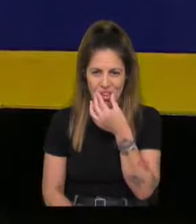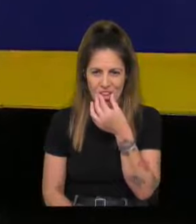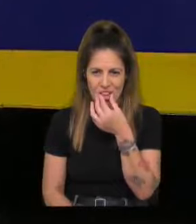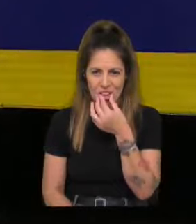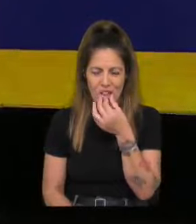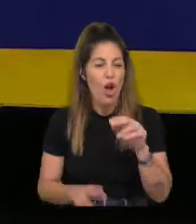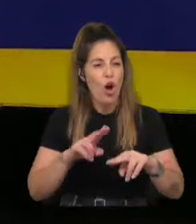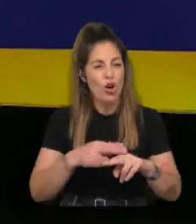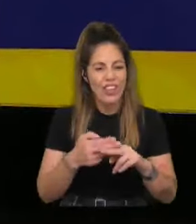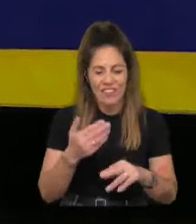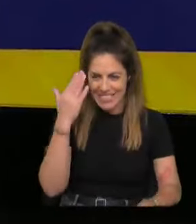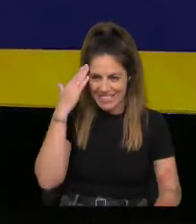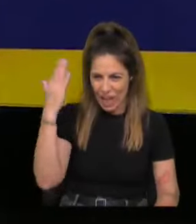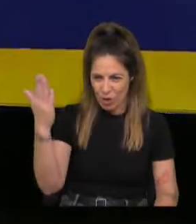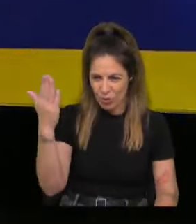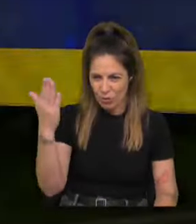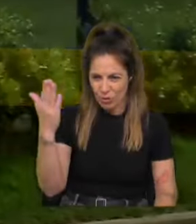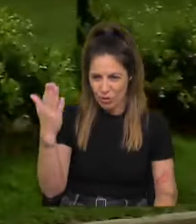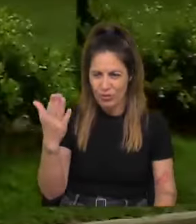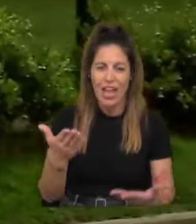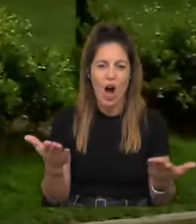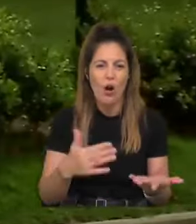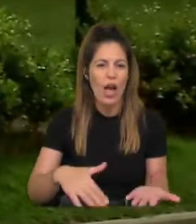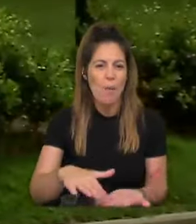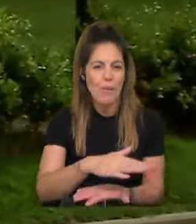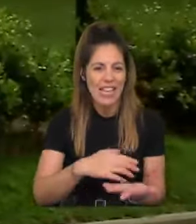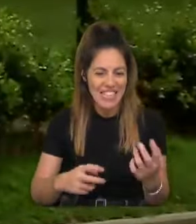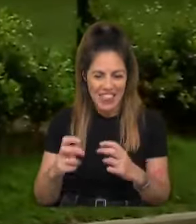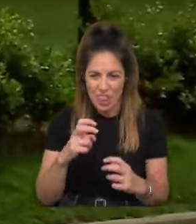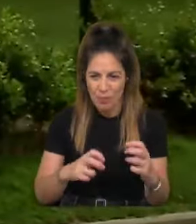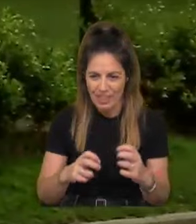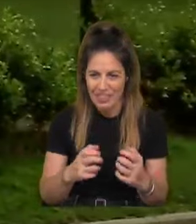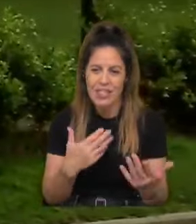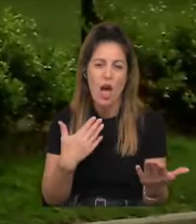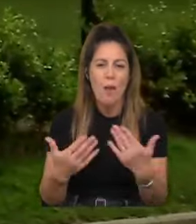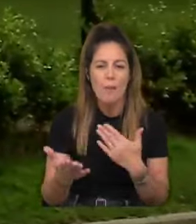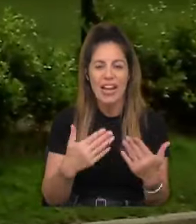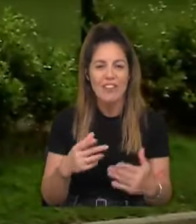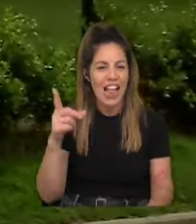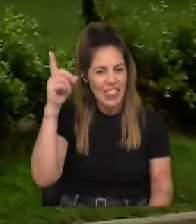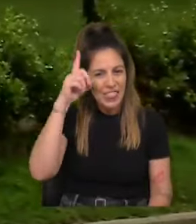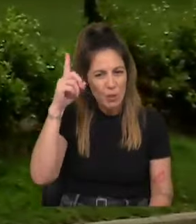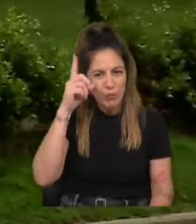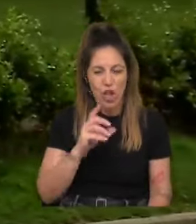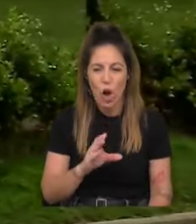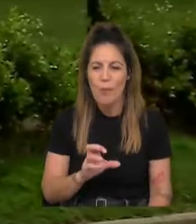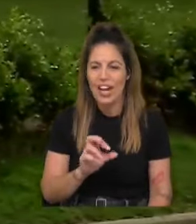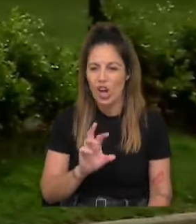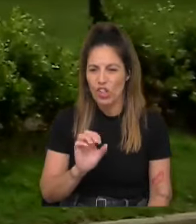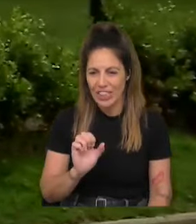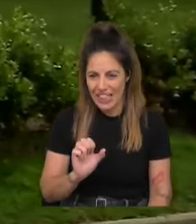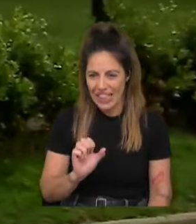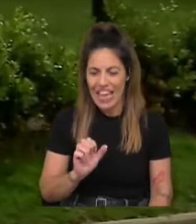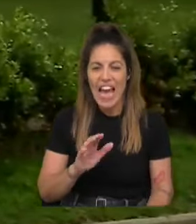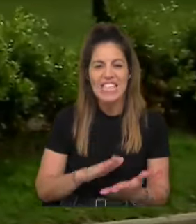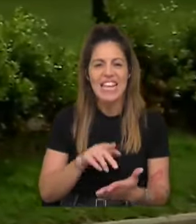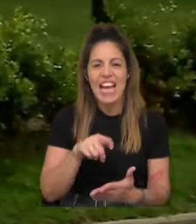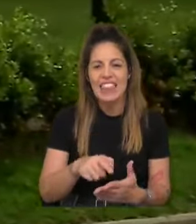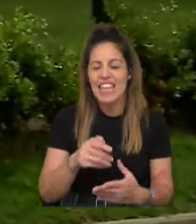renuevo el saludo en la noche esta vez desde Plaza independencia para dialogar con el diputado Álvaro perrone acerca de este